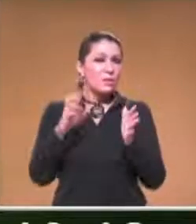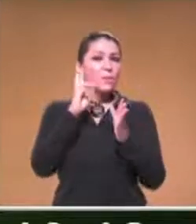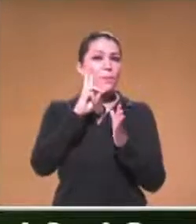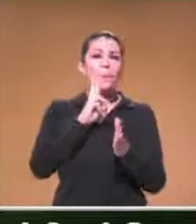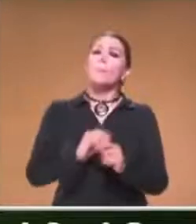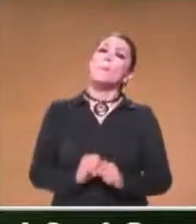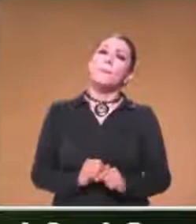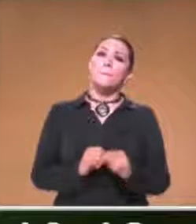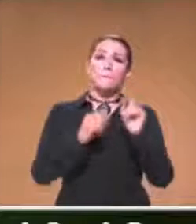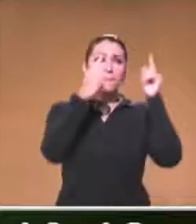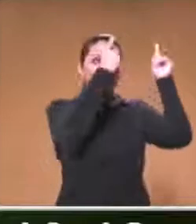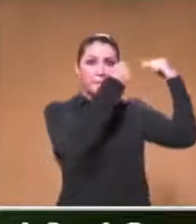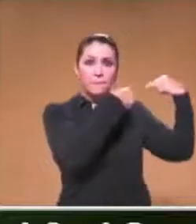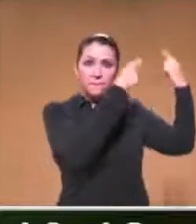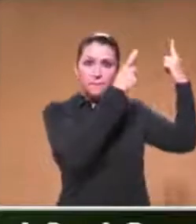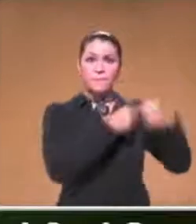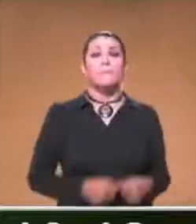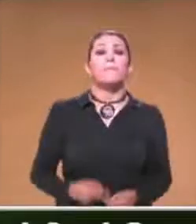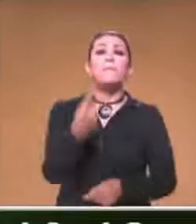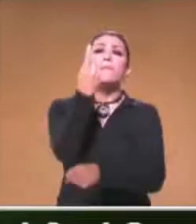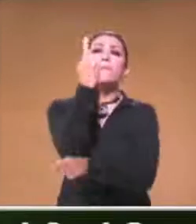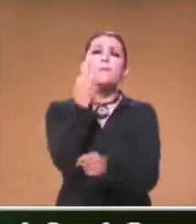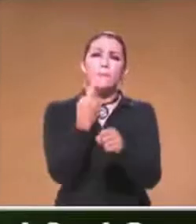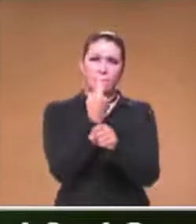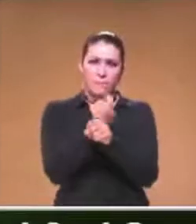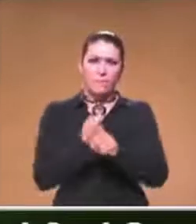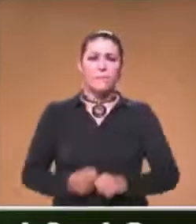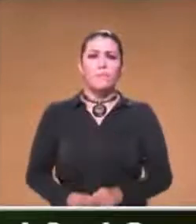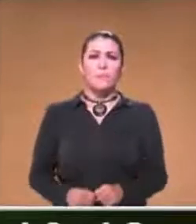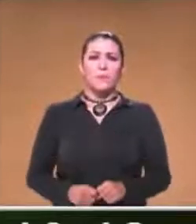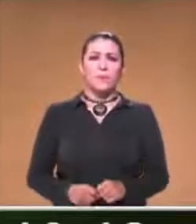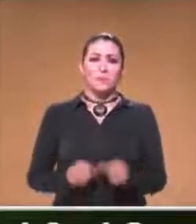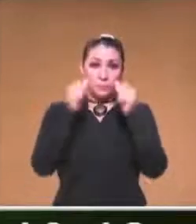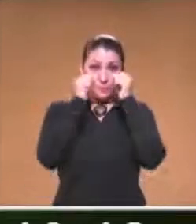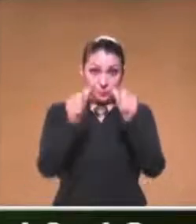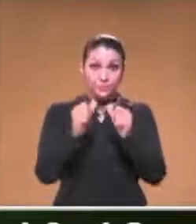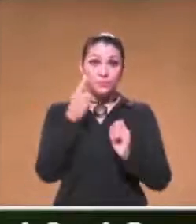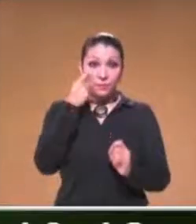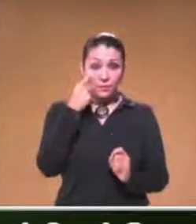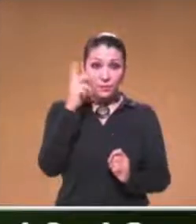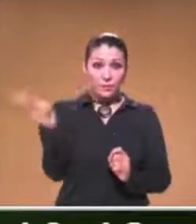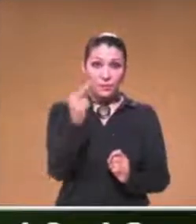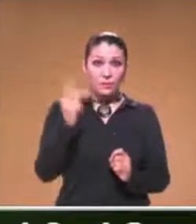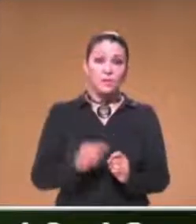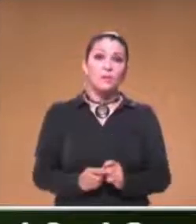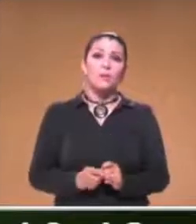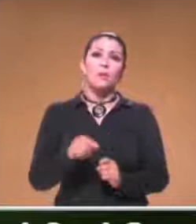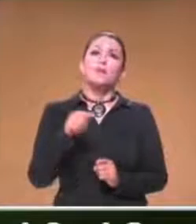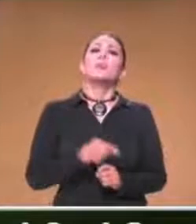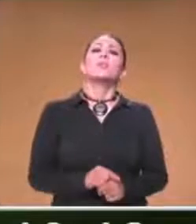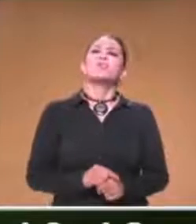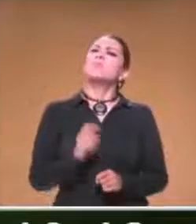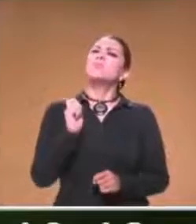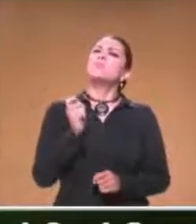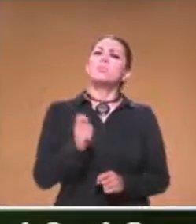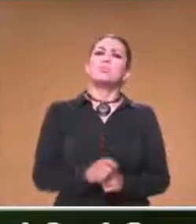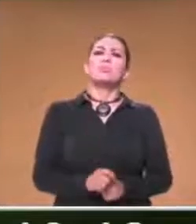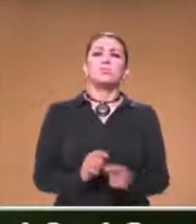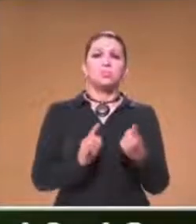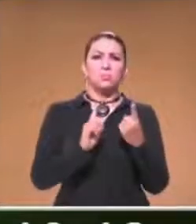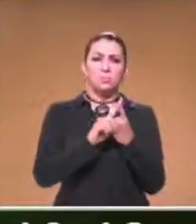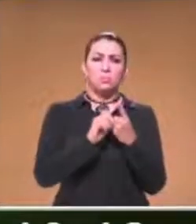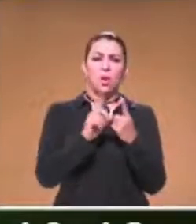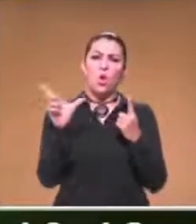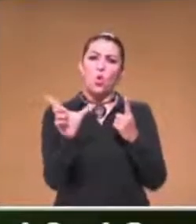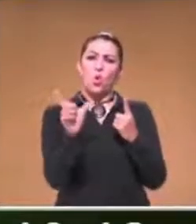en pantalla. El primero, quiero que pongas atención en este tipo de pregunta. Who's she? Who's she es la forma